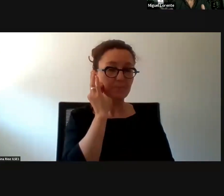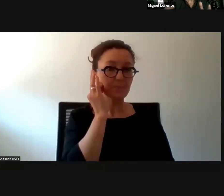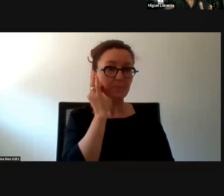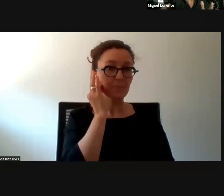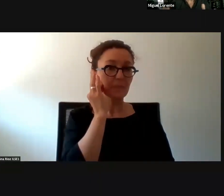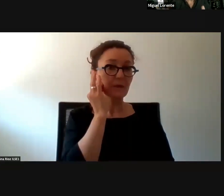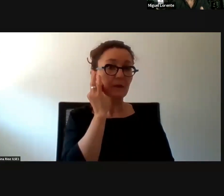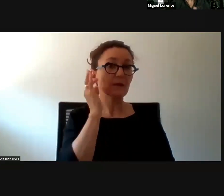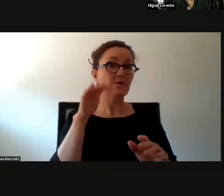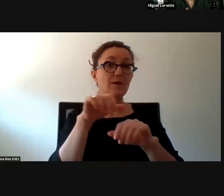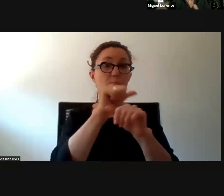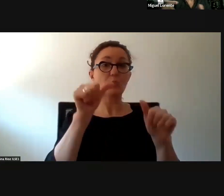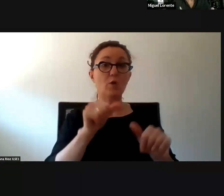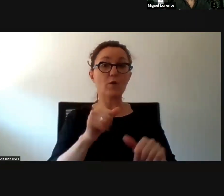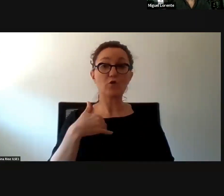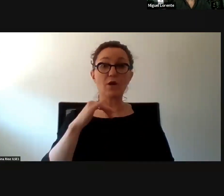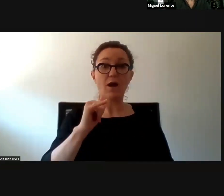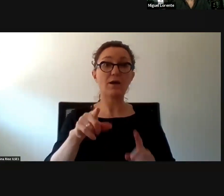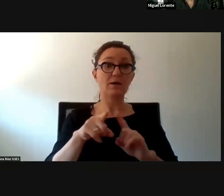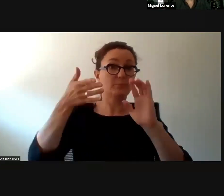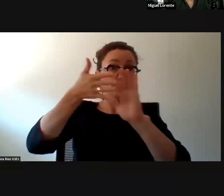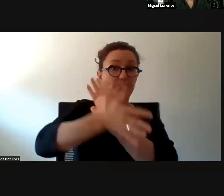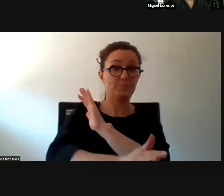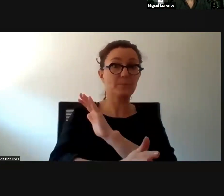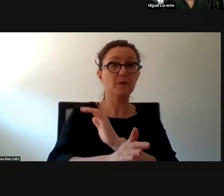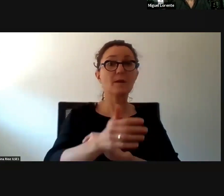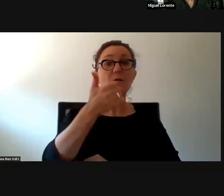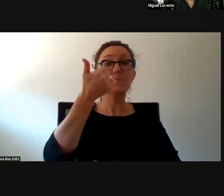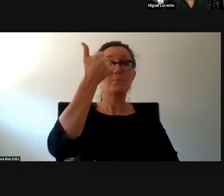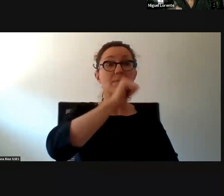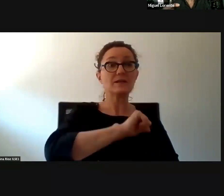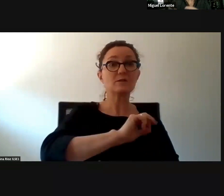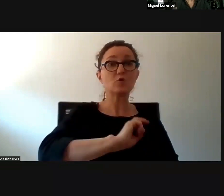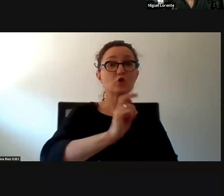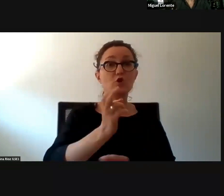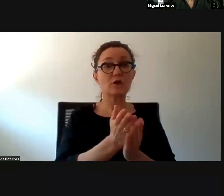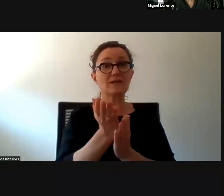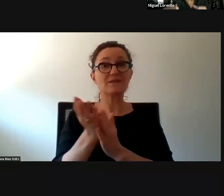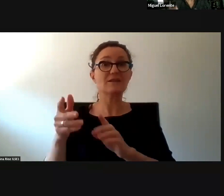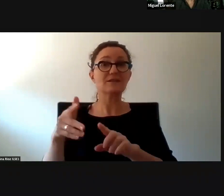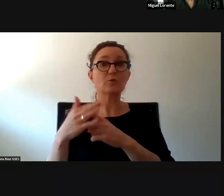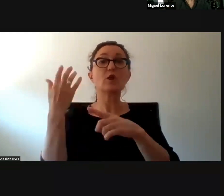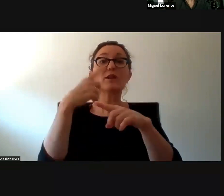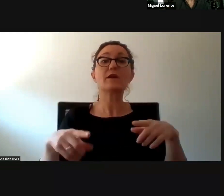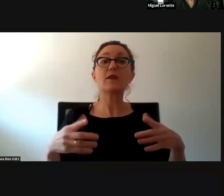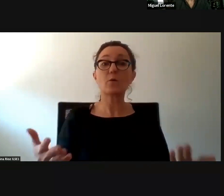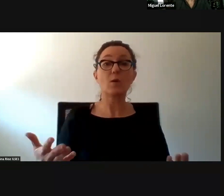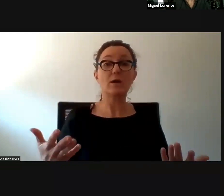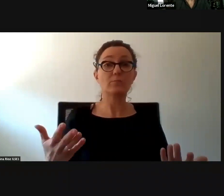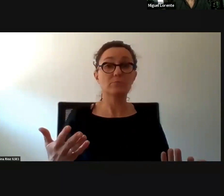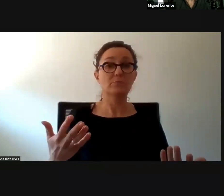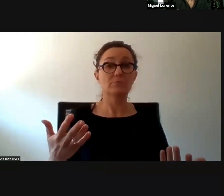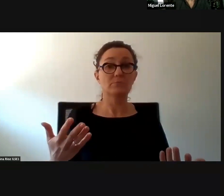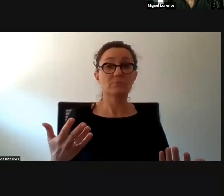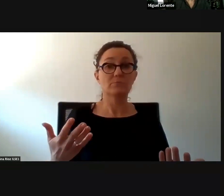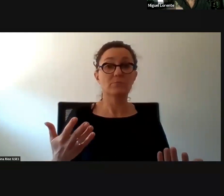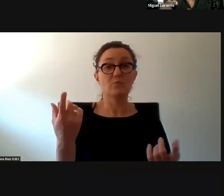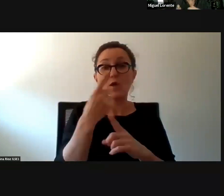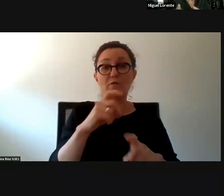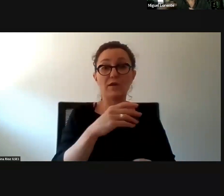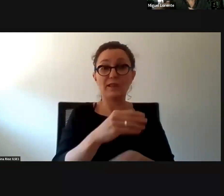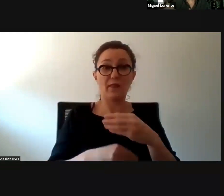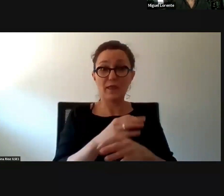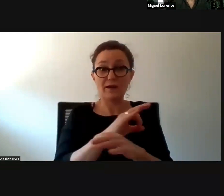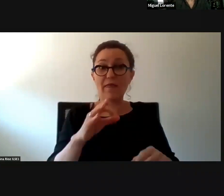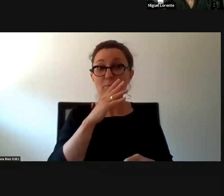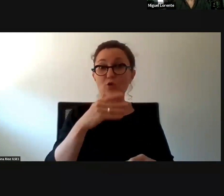el modelo existente. La diferencia del machismo respecto a otros tipos de situaciones es que no tiene que hacer nada porque ya existe. Y lo que